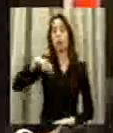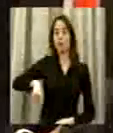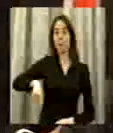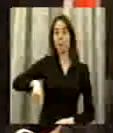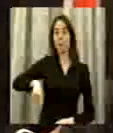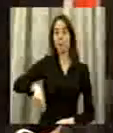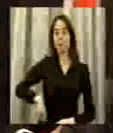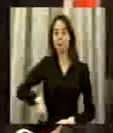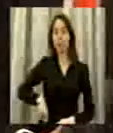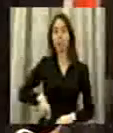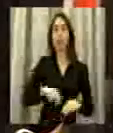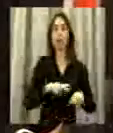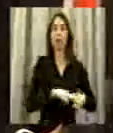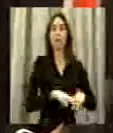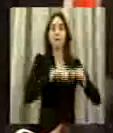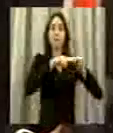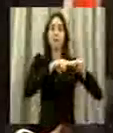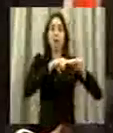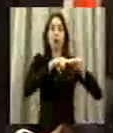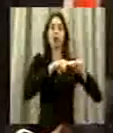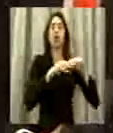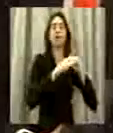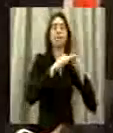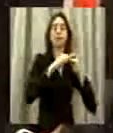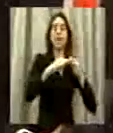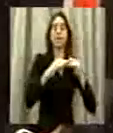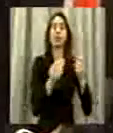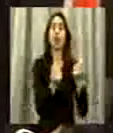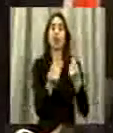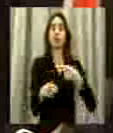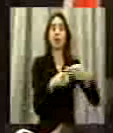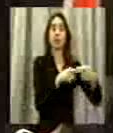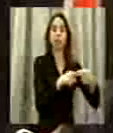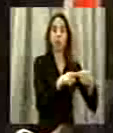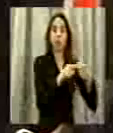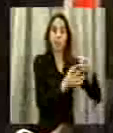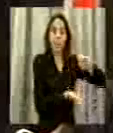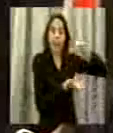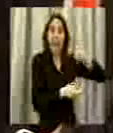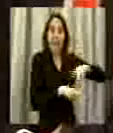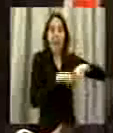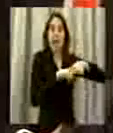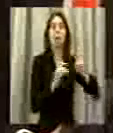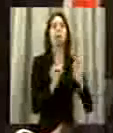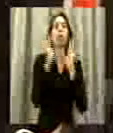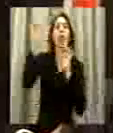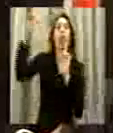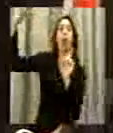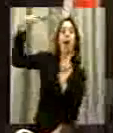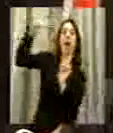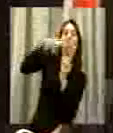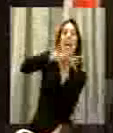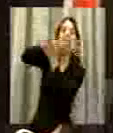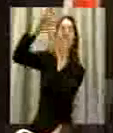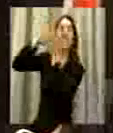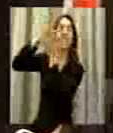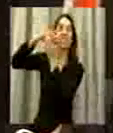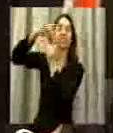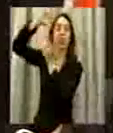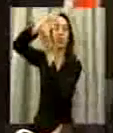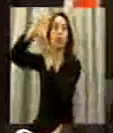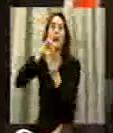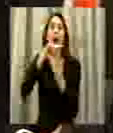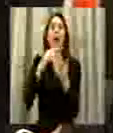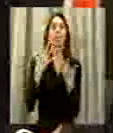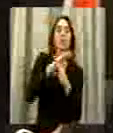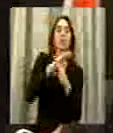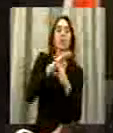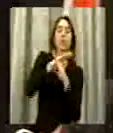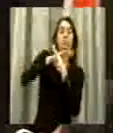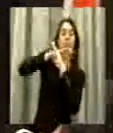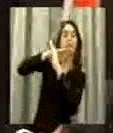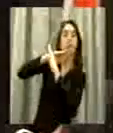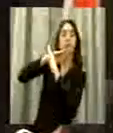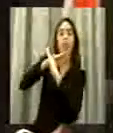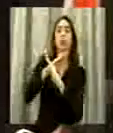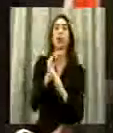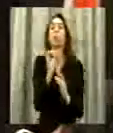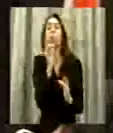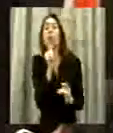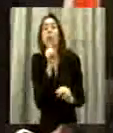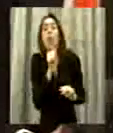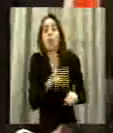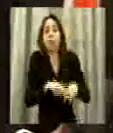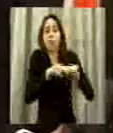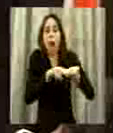El Fondo de Estabilización Económico-Social nos sirve para resistir una crisis externa, nos sirve para apuntalar un déficit que